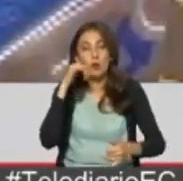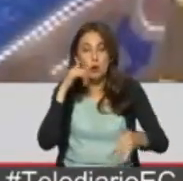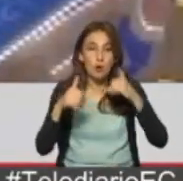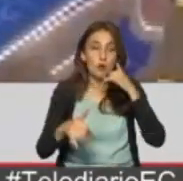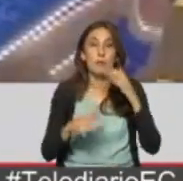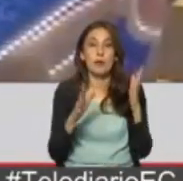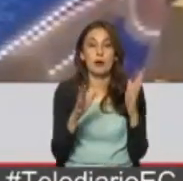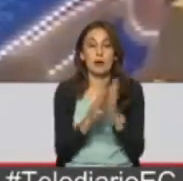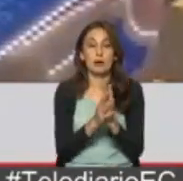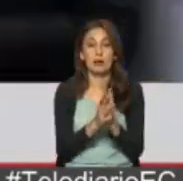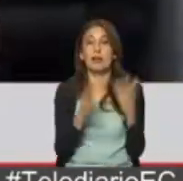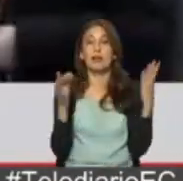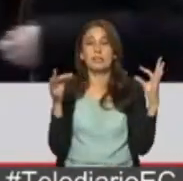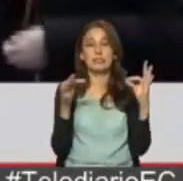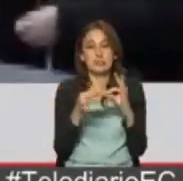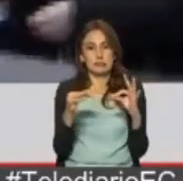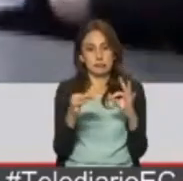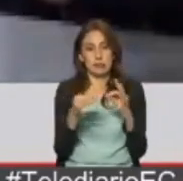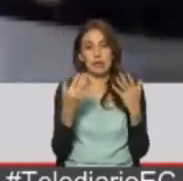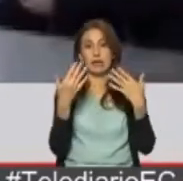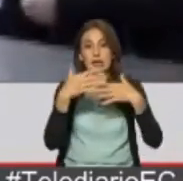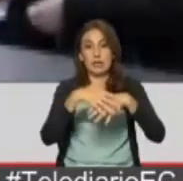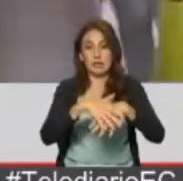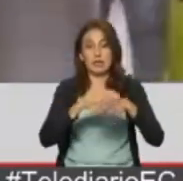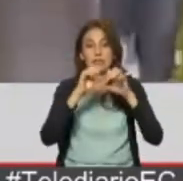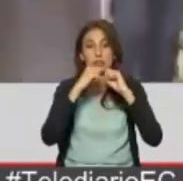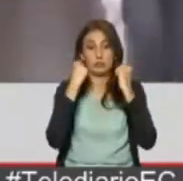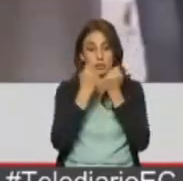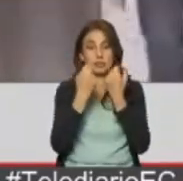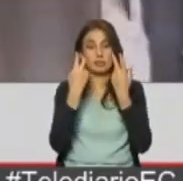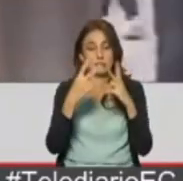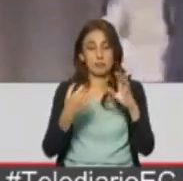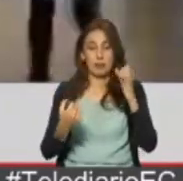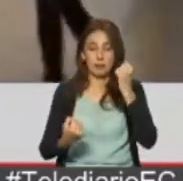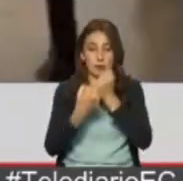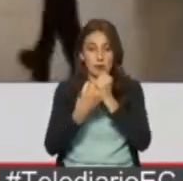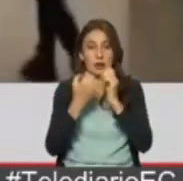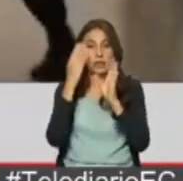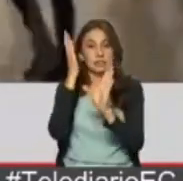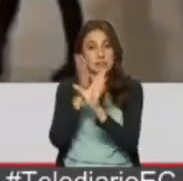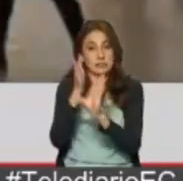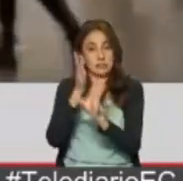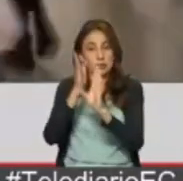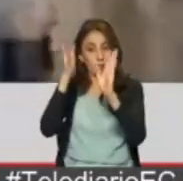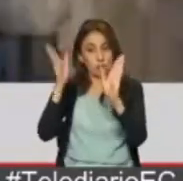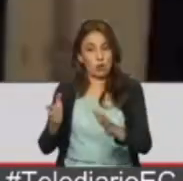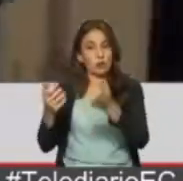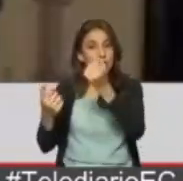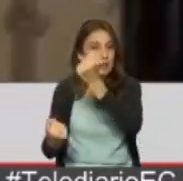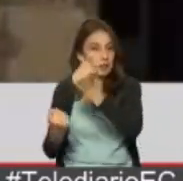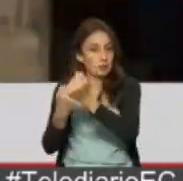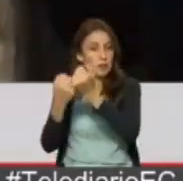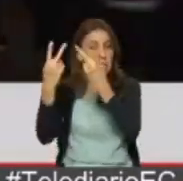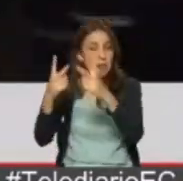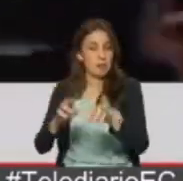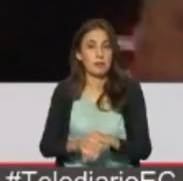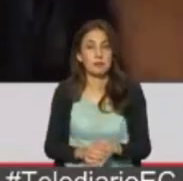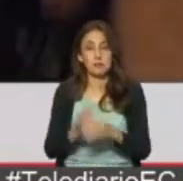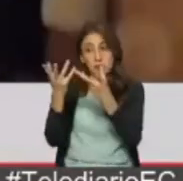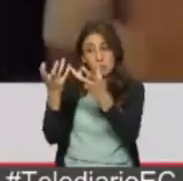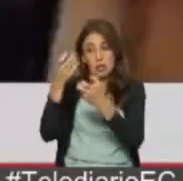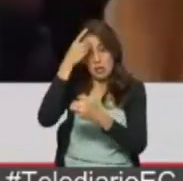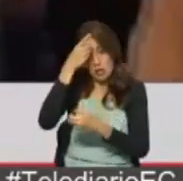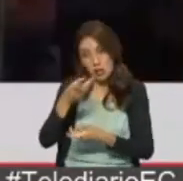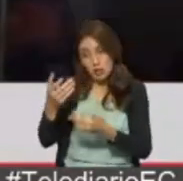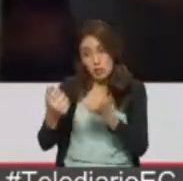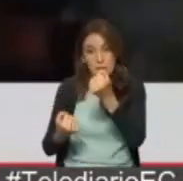completamente activadas, servicio de psicólogos profesionales para apoyar en estos momentos a los chicos que así lo deseen. El